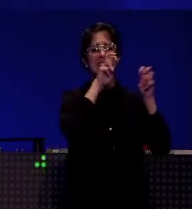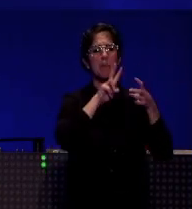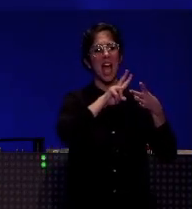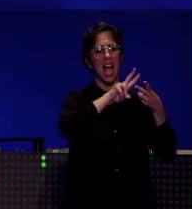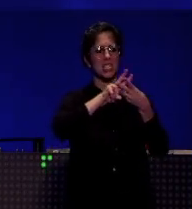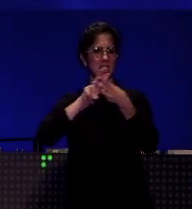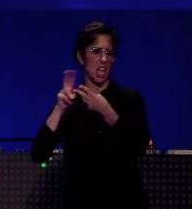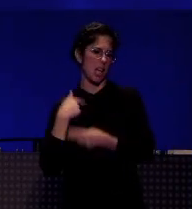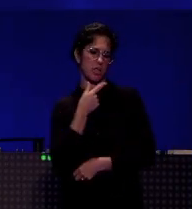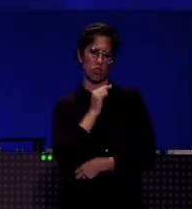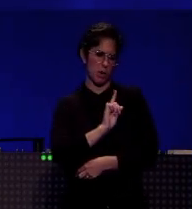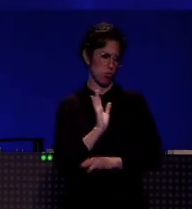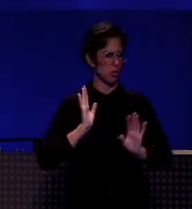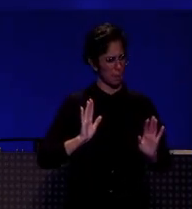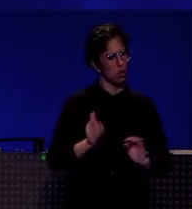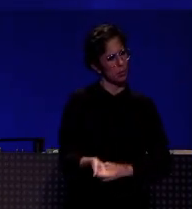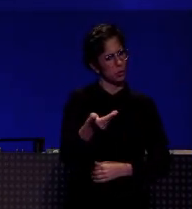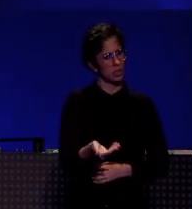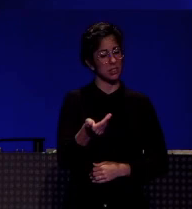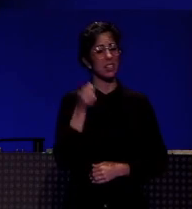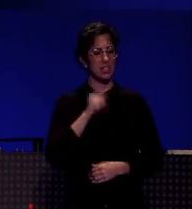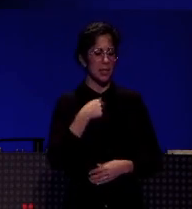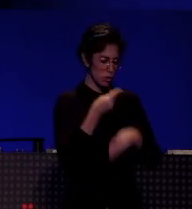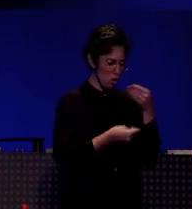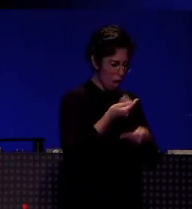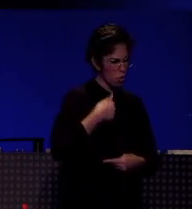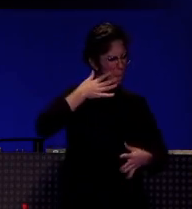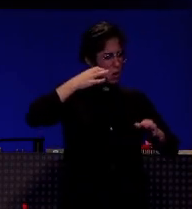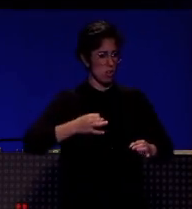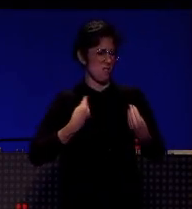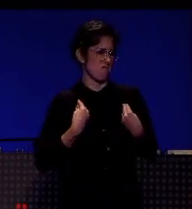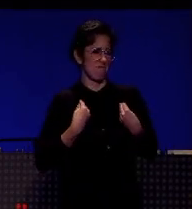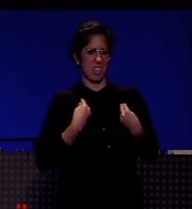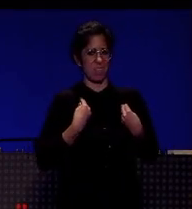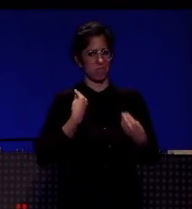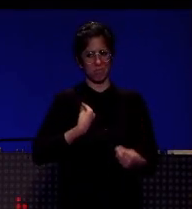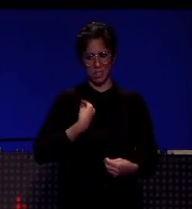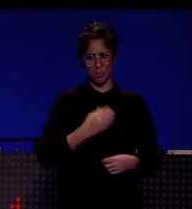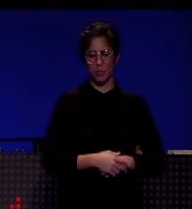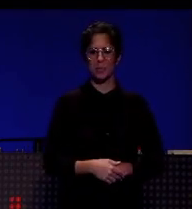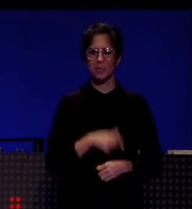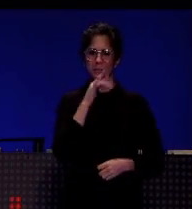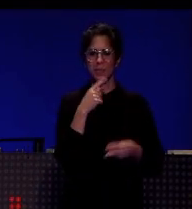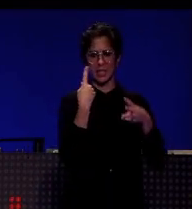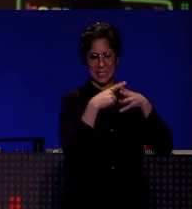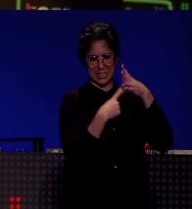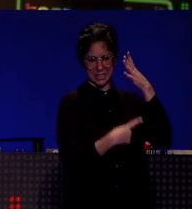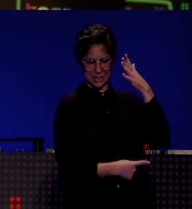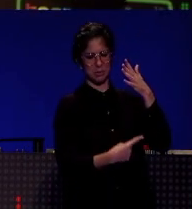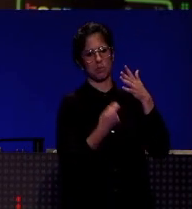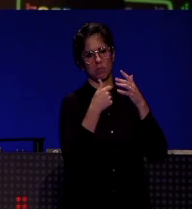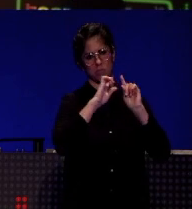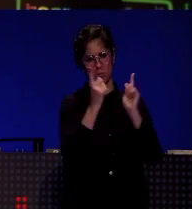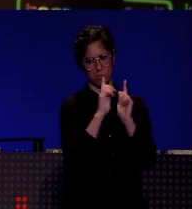y creer en lo que haces como todo en la vida vamos a hablar un poquito de cada uno así brevemente en